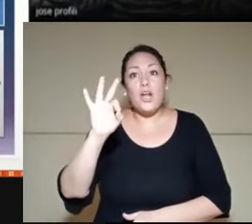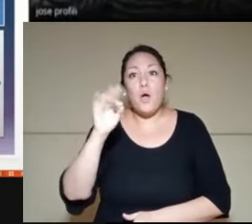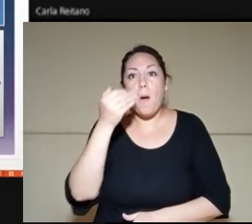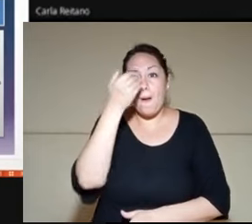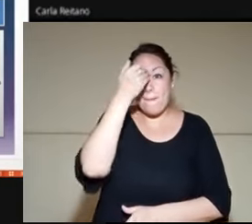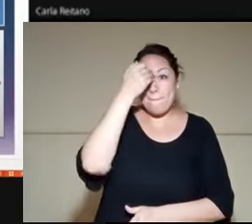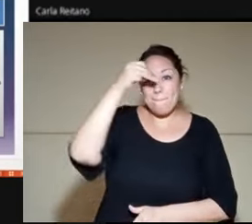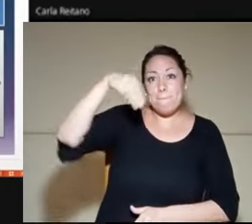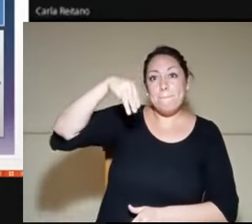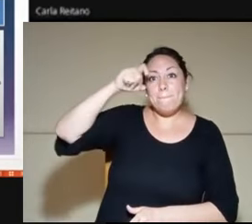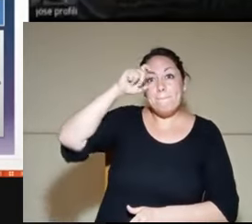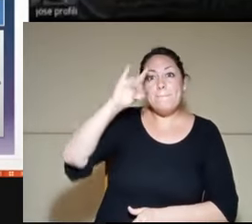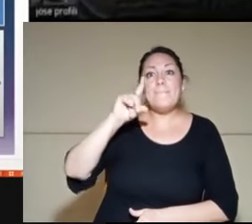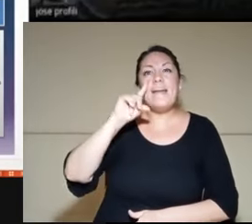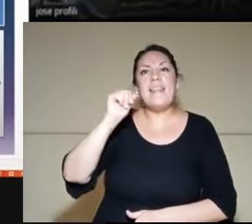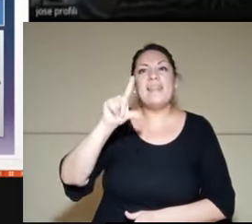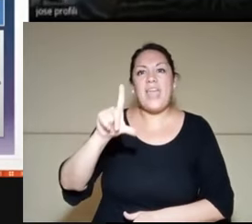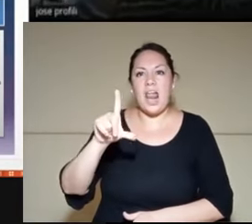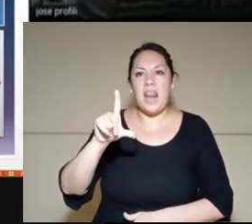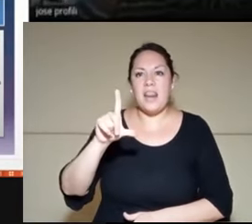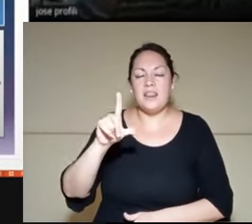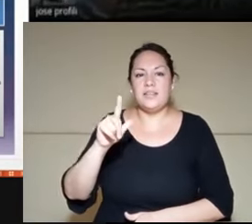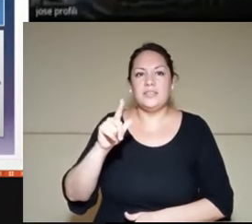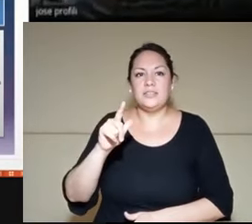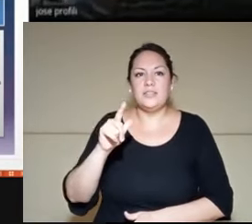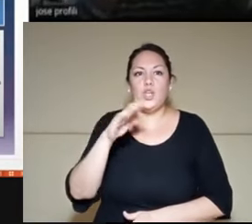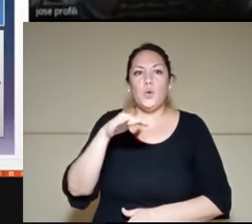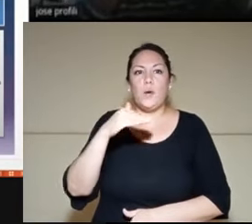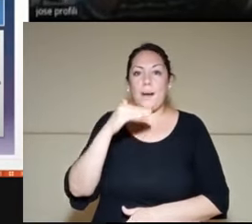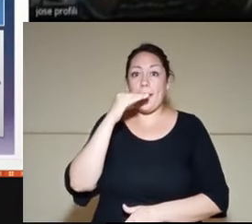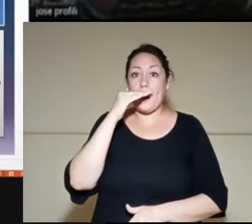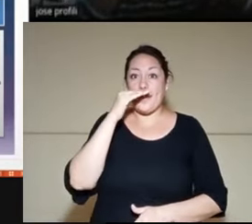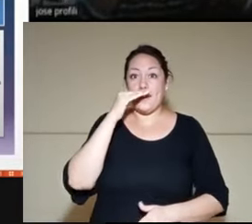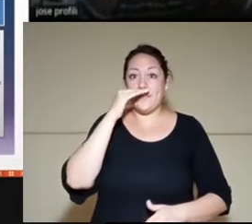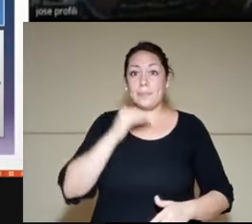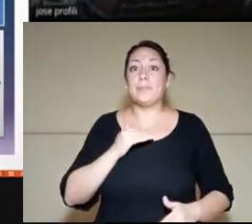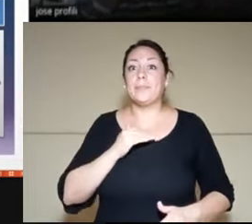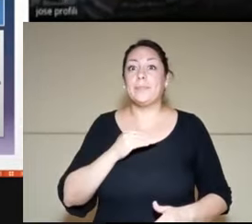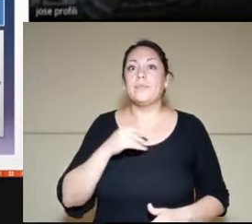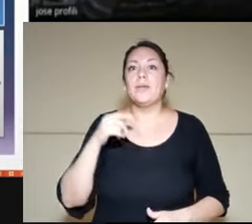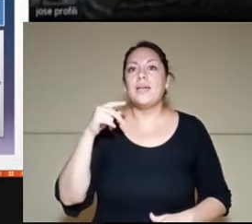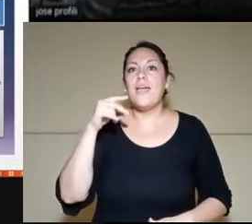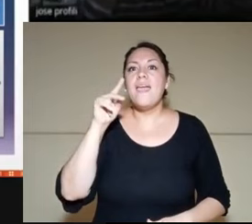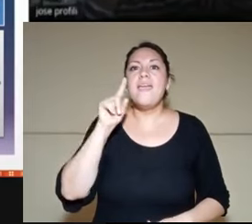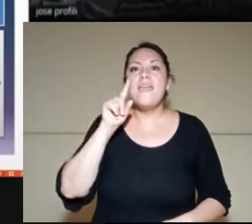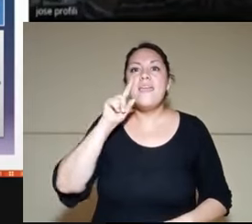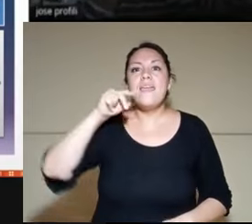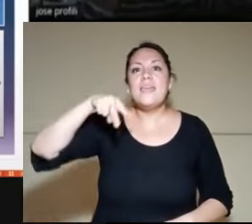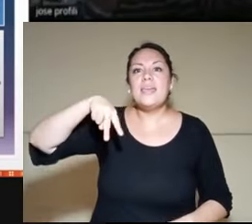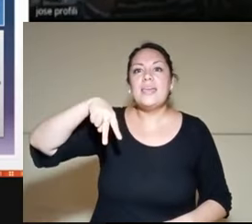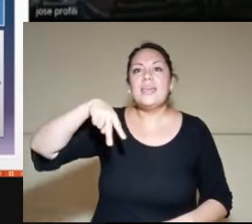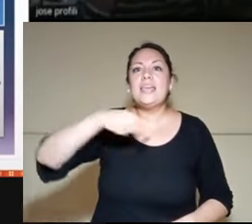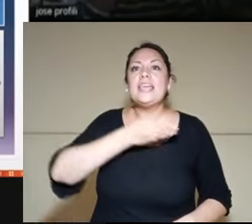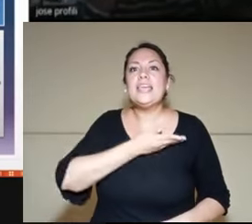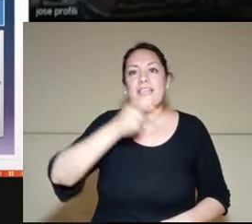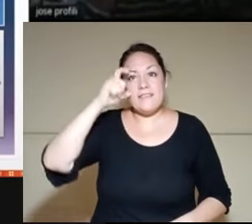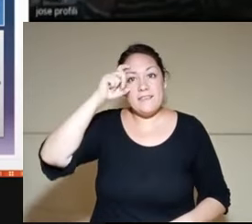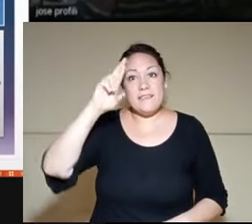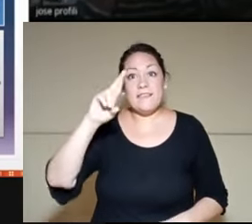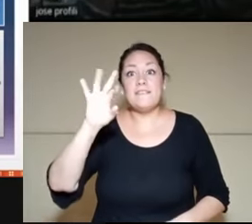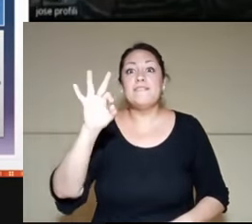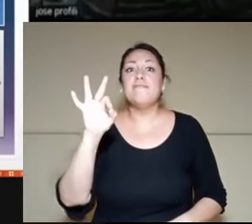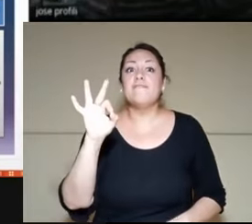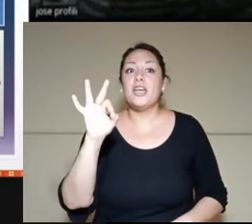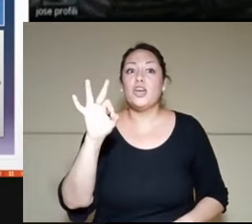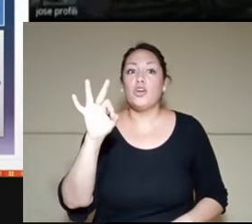súpero medial. Bien. Y si estuviera Bien. acá, yo digo que es ínfero, depende de donde haga el corte, ¿no es cierto? Si yo decidí